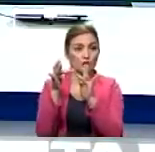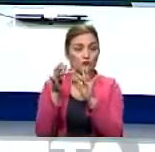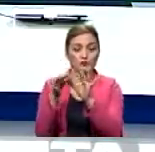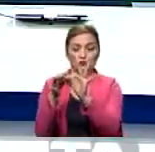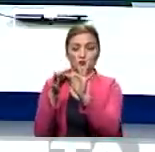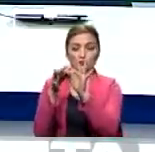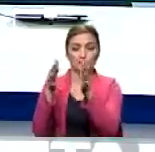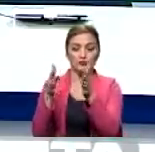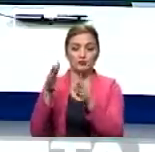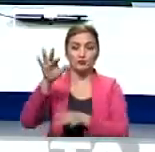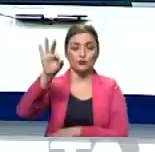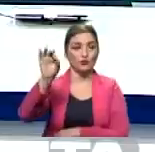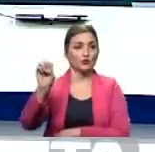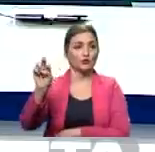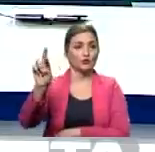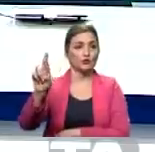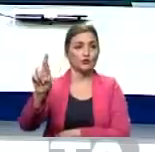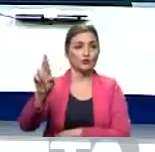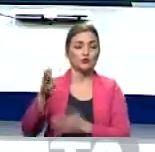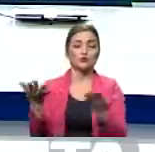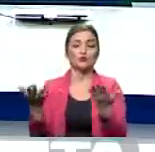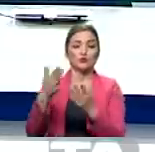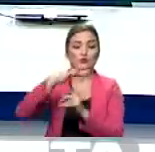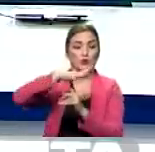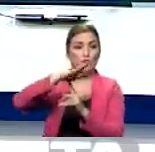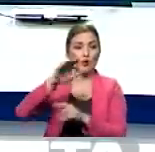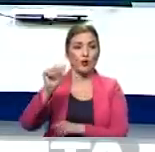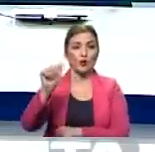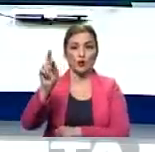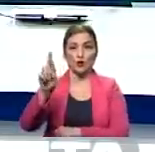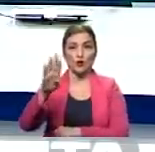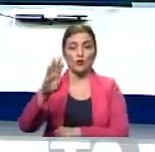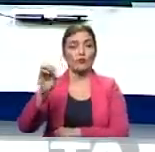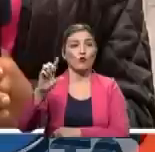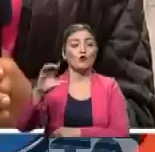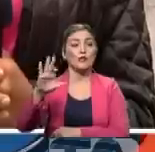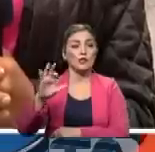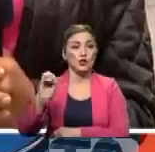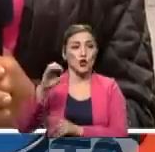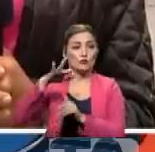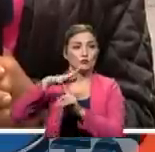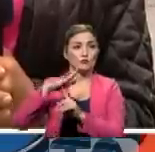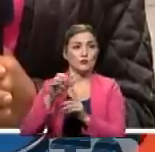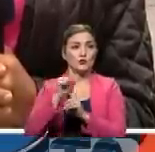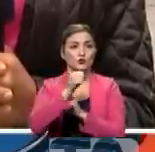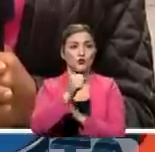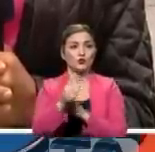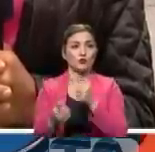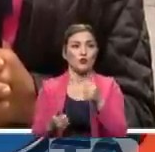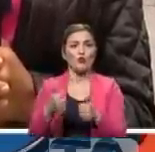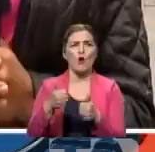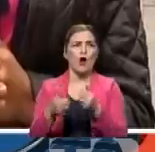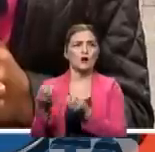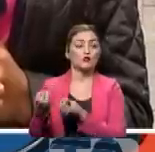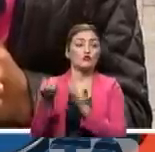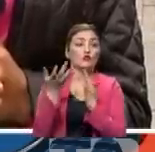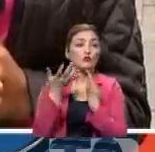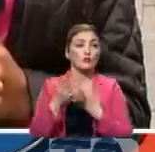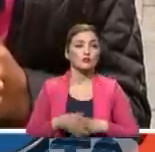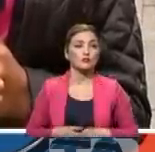nuestra compañera Fernanda Ceballos, ella está en el Parque El Arbolito. Fernanda, cuéntanos, ¿cuál es la situación en esta zona de la capital a esta